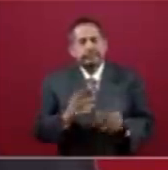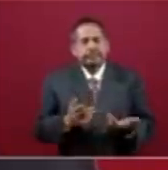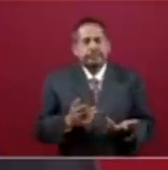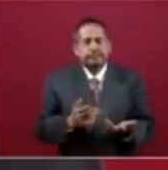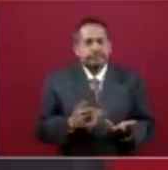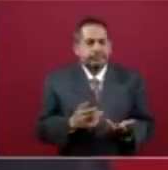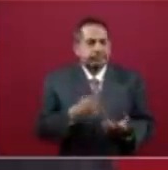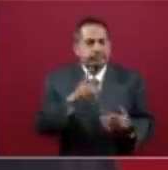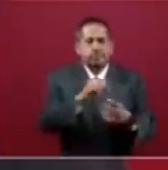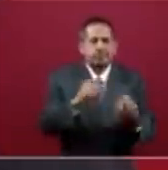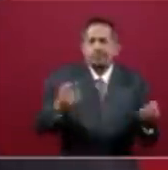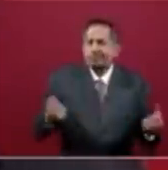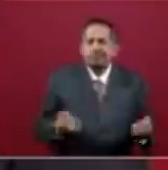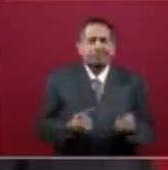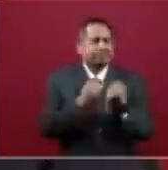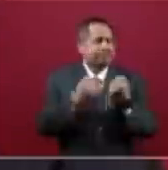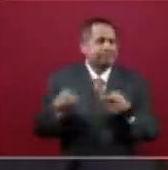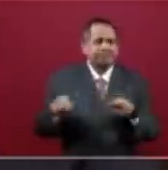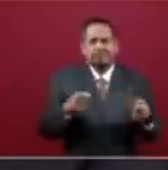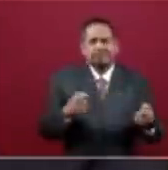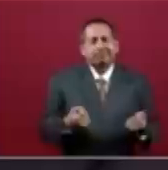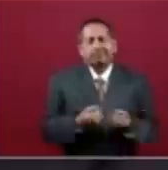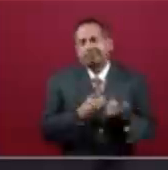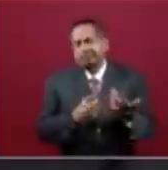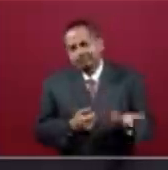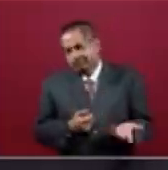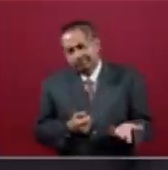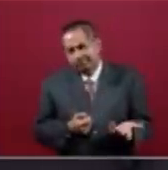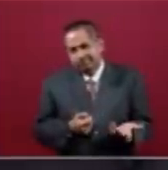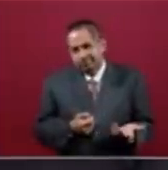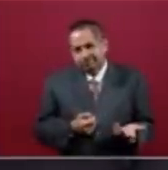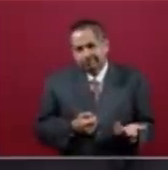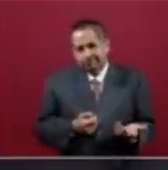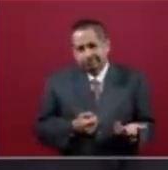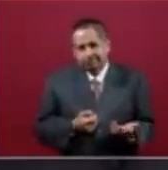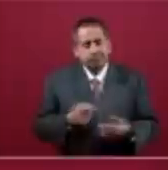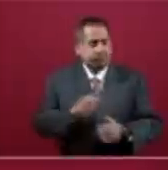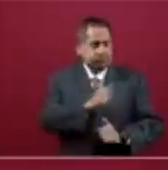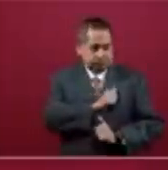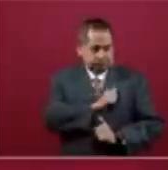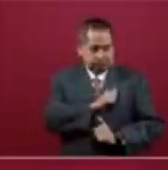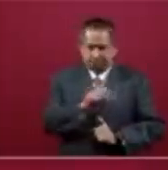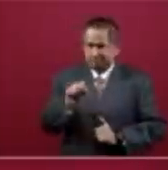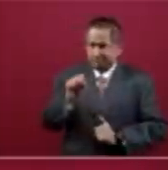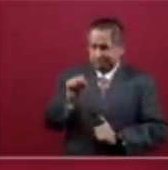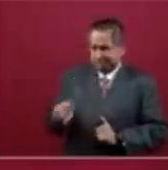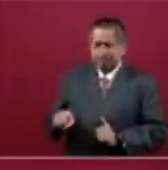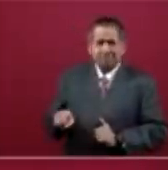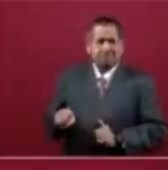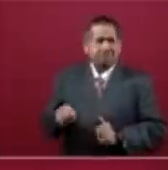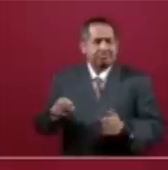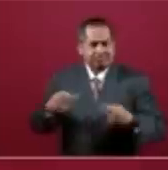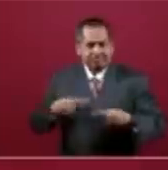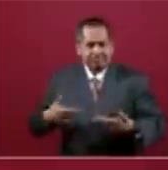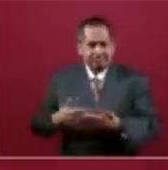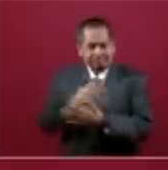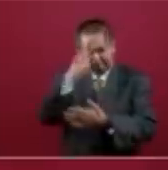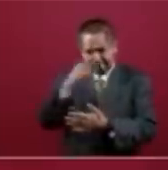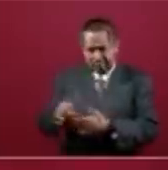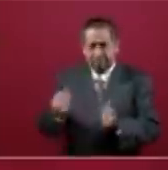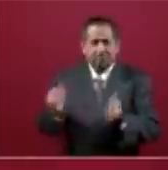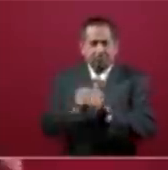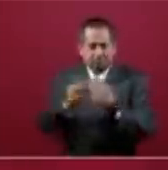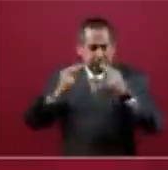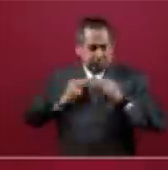la confrontación, que no se olvide que el soldado es pueblo uniformado, es parte